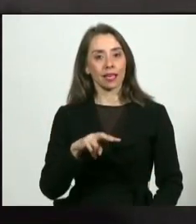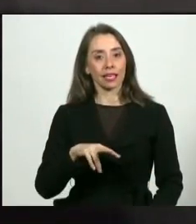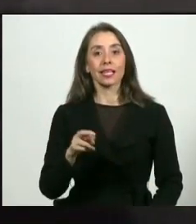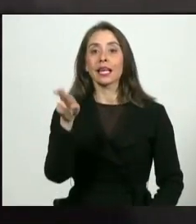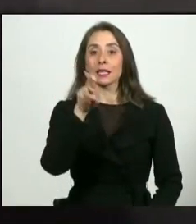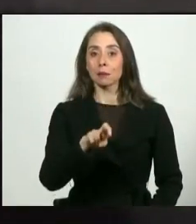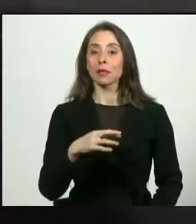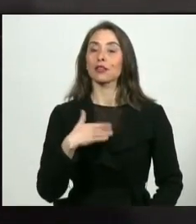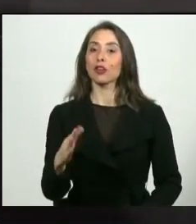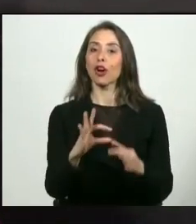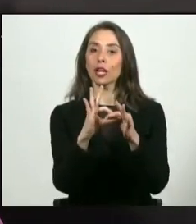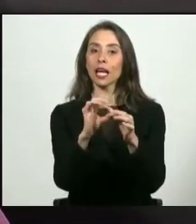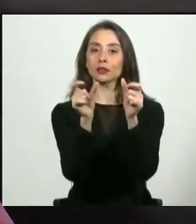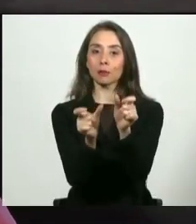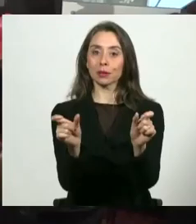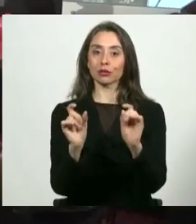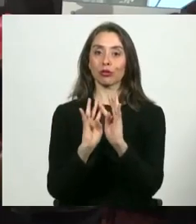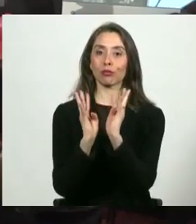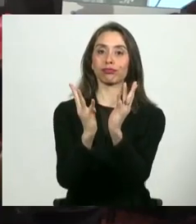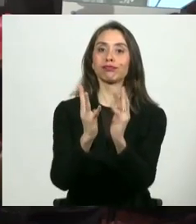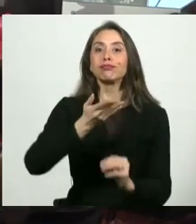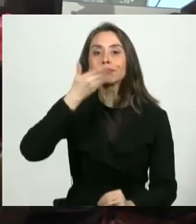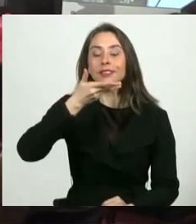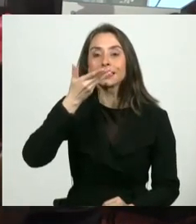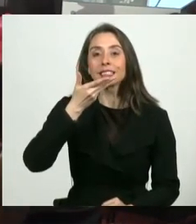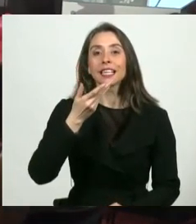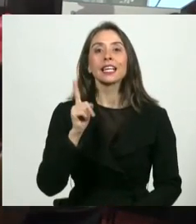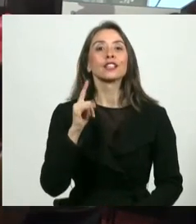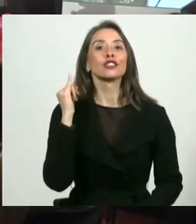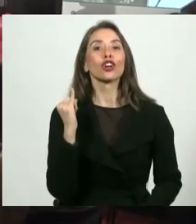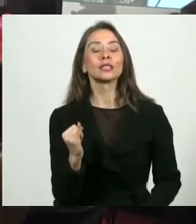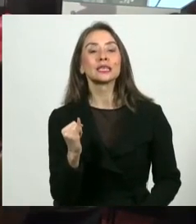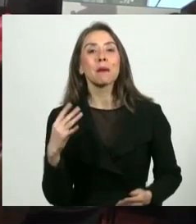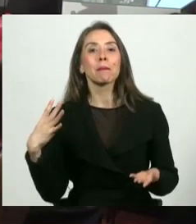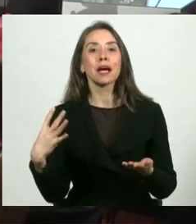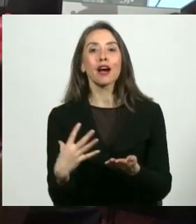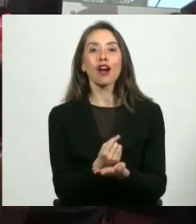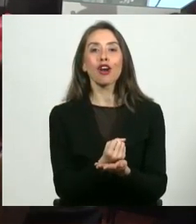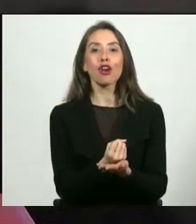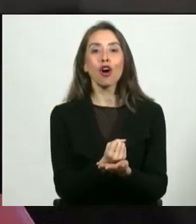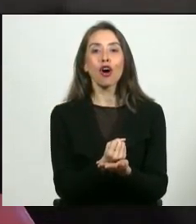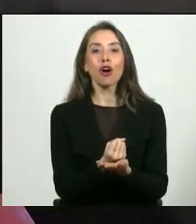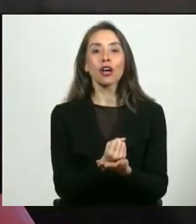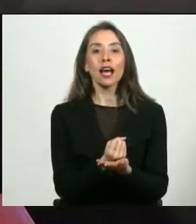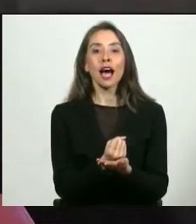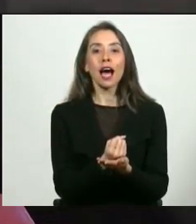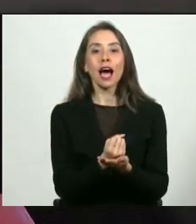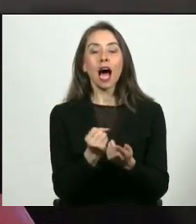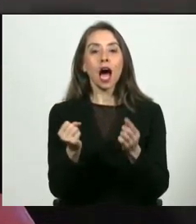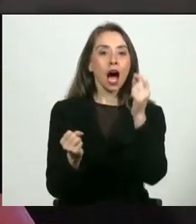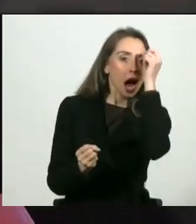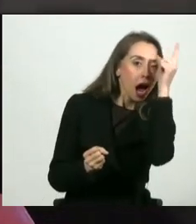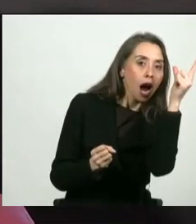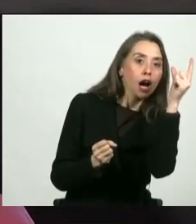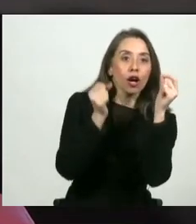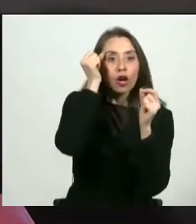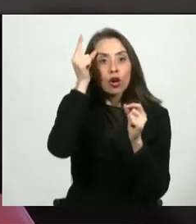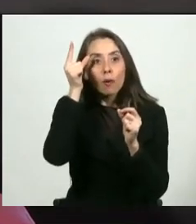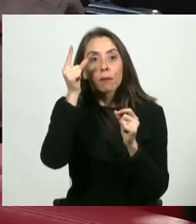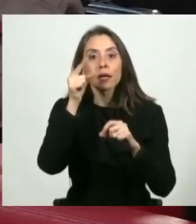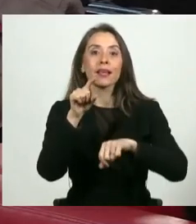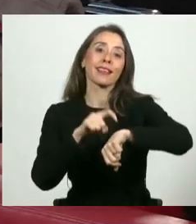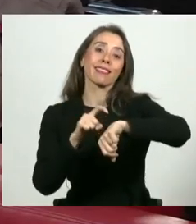mis agradecimientos a los panelistas, ya que no siempre se consigue que sean tan comprensivos con el problema